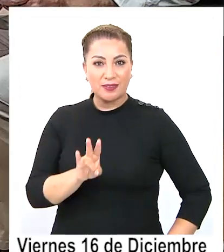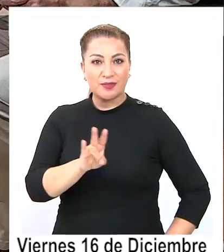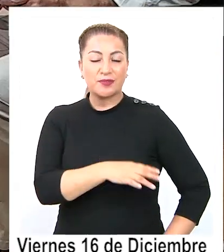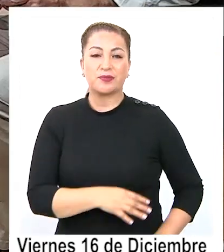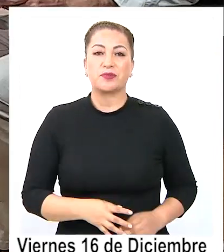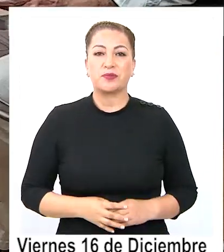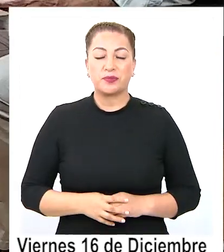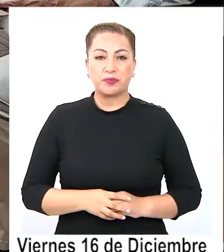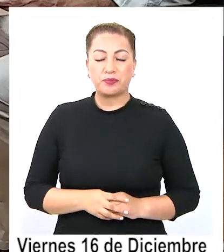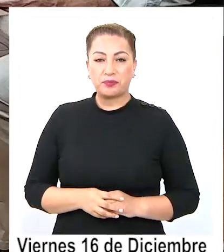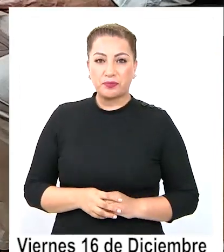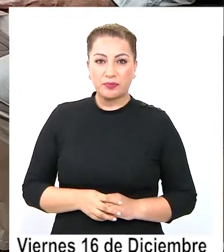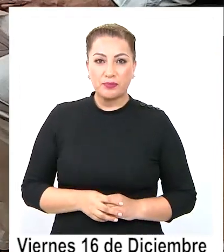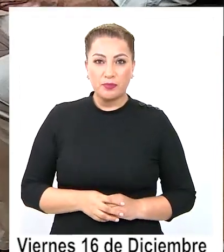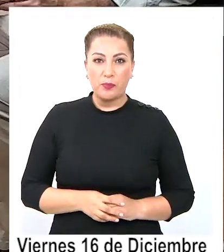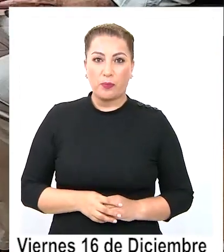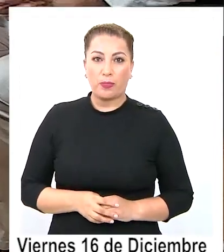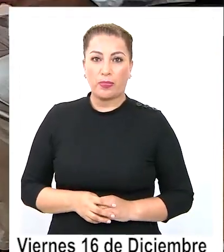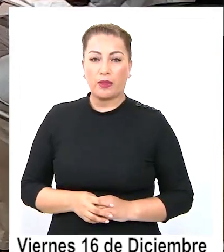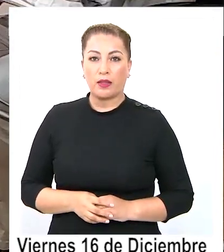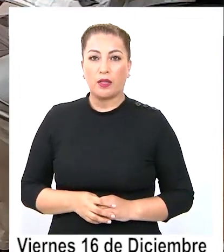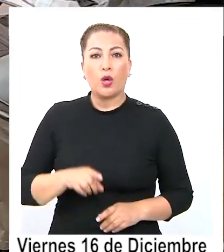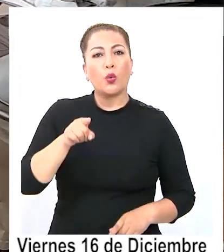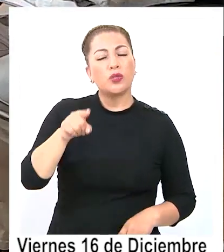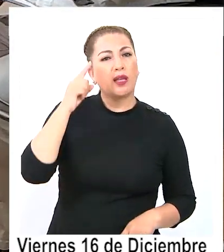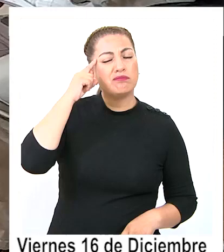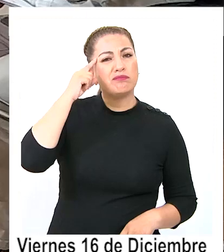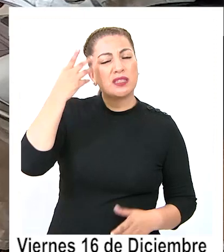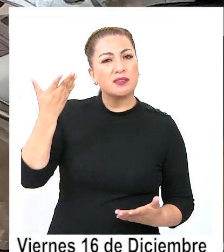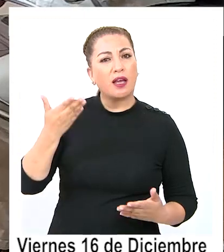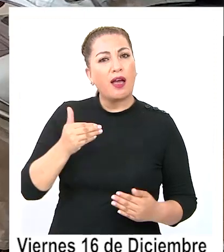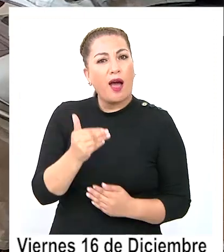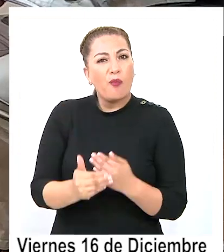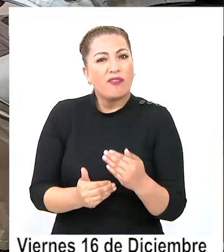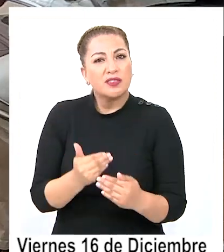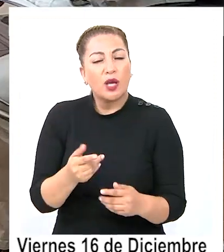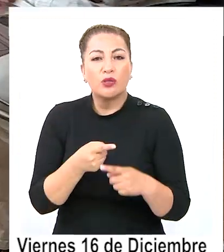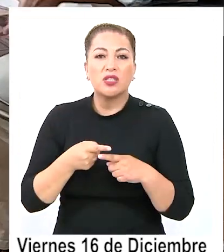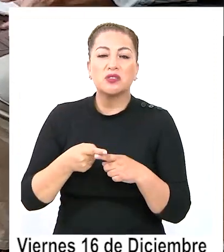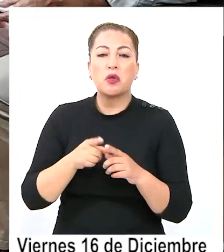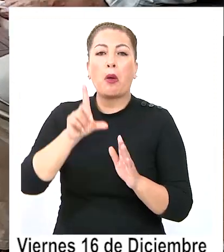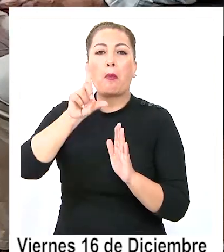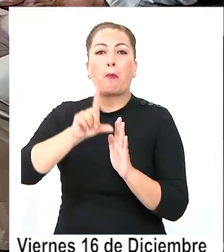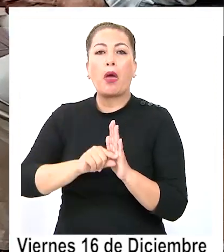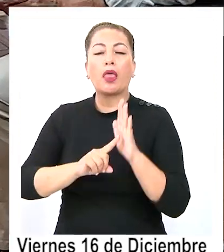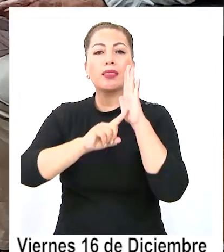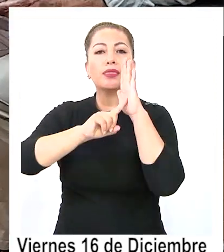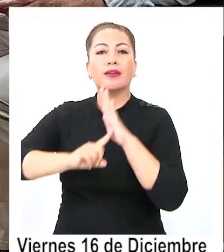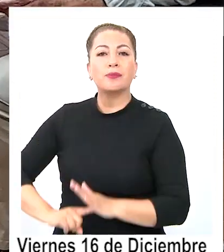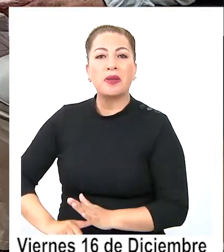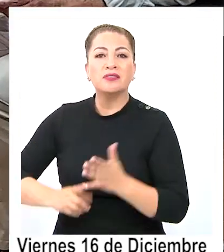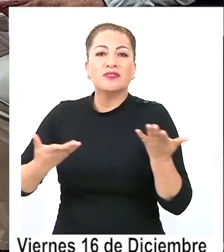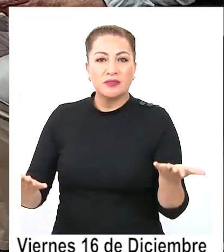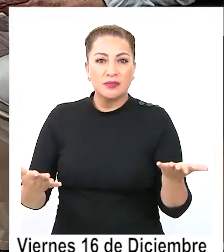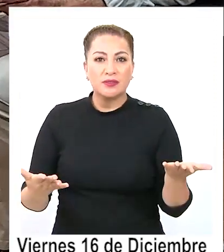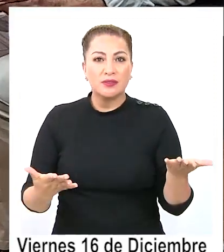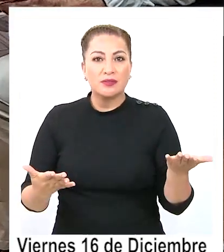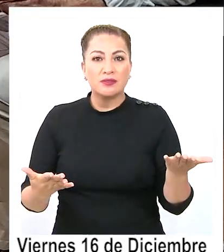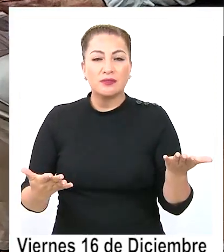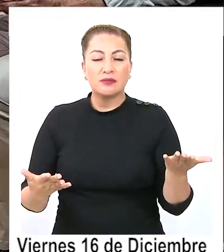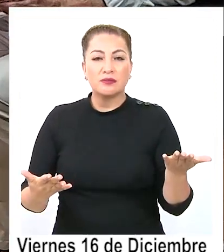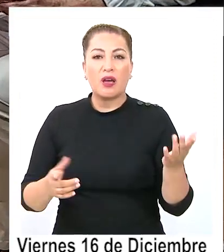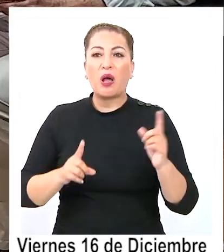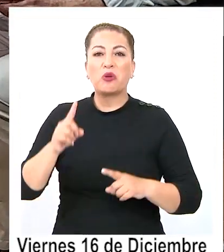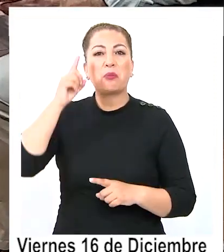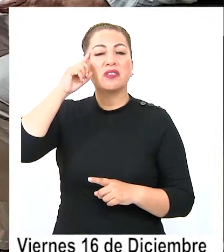Discapacidad. Sí, ¿considera usted que hemos avanzado en una sociedad menos discriminadora? Se habla